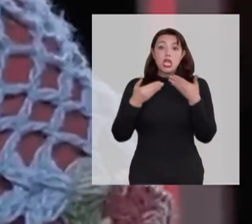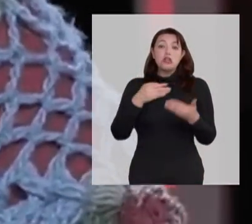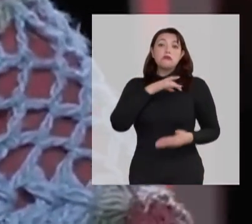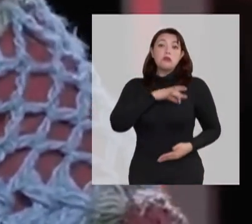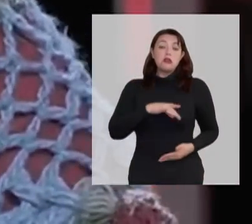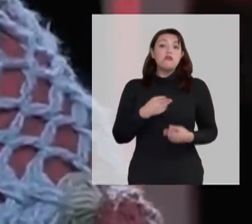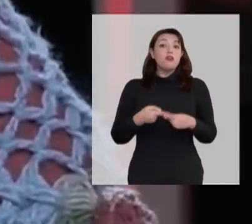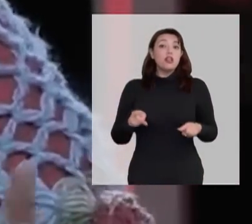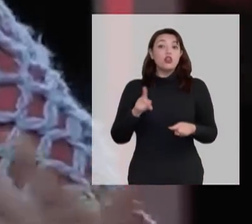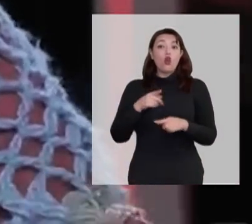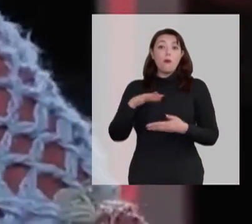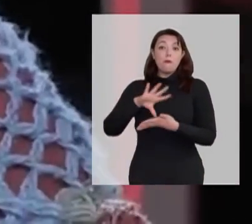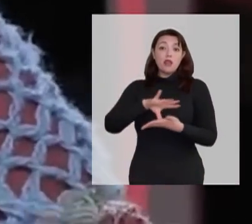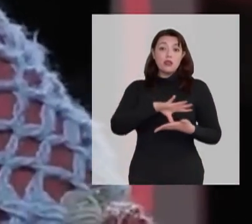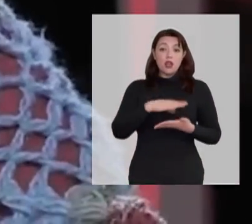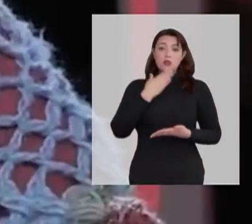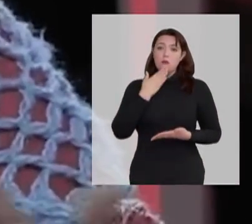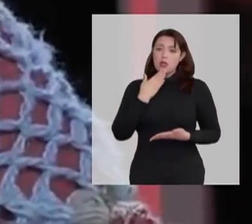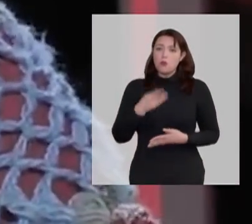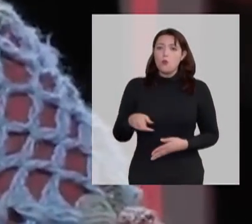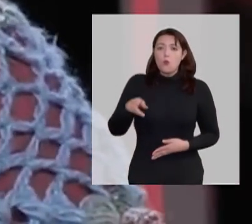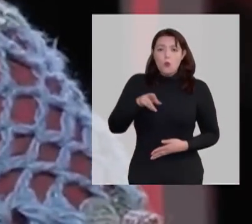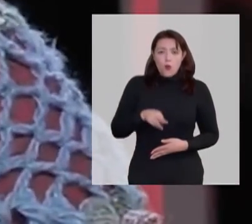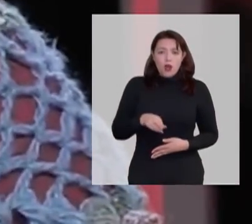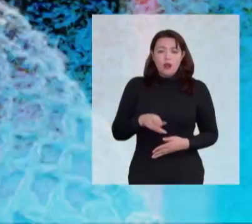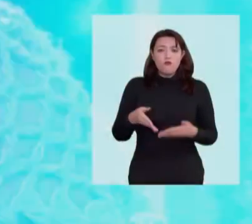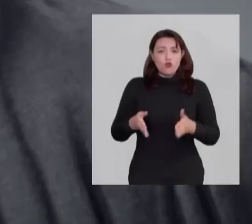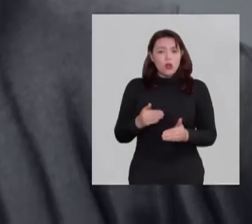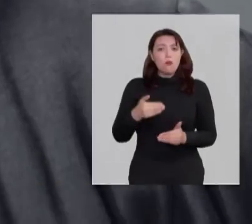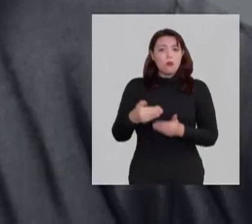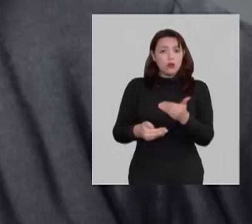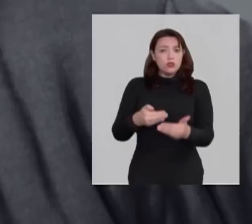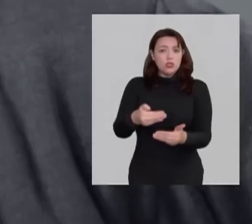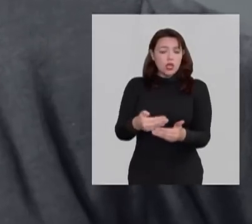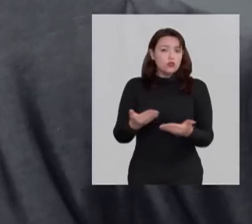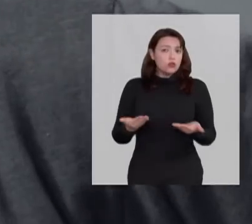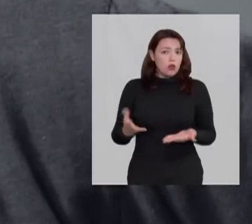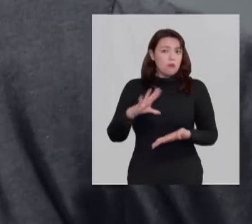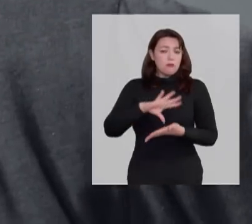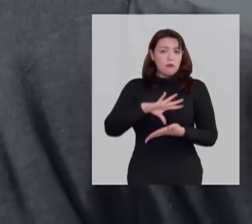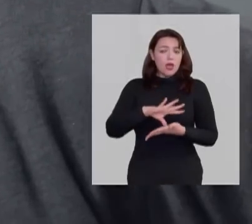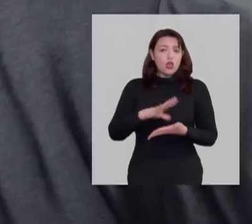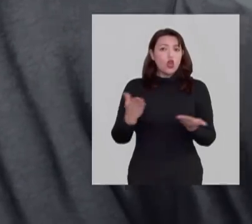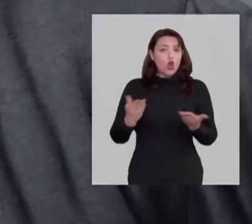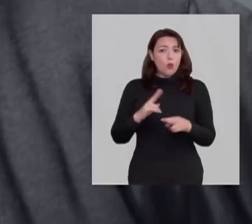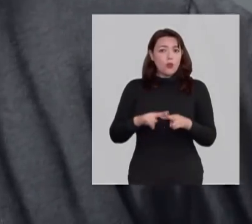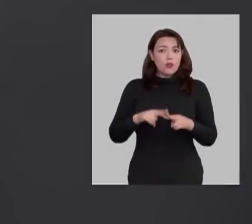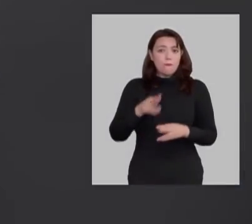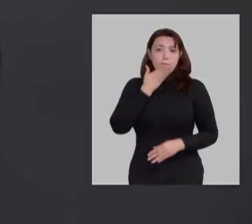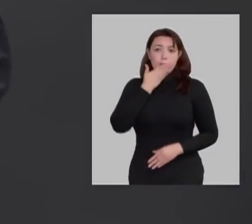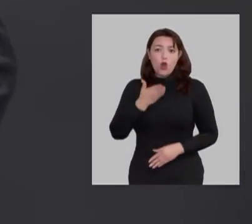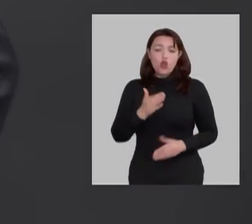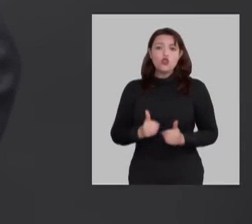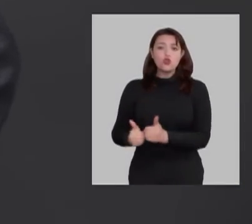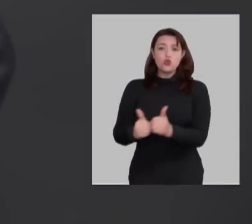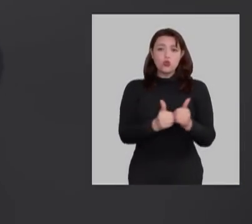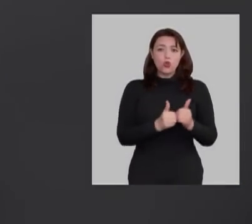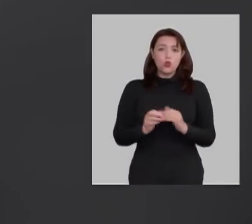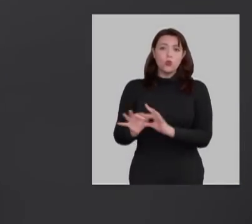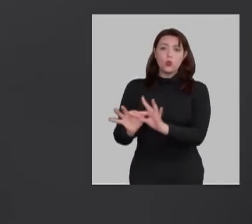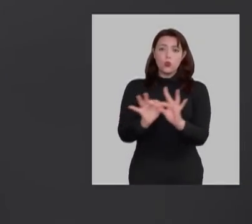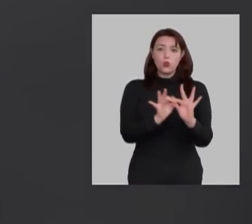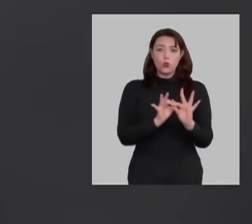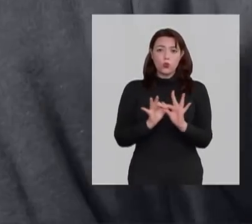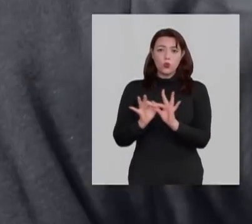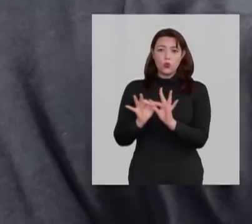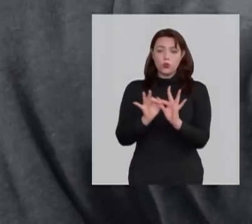¿por qué no? Otra bandera. Estamos en un proceso de refundación del país. ¿Cómo hacemos para mejorar? Todos juntos nomás, todos